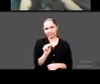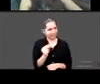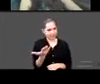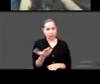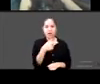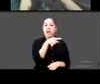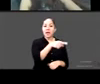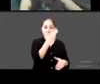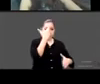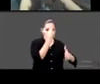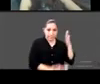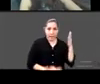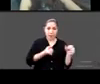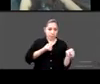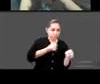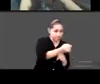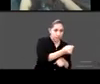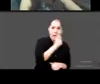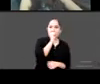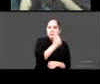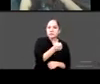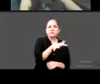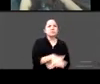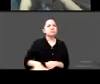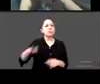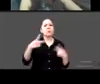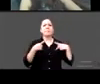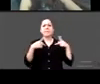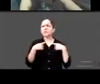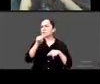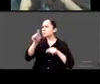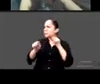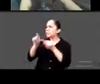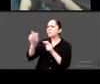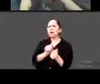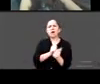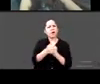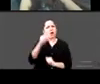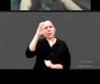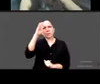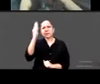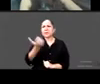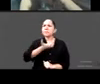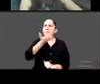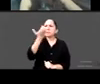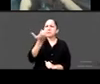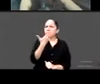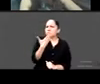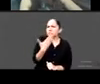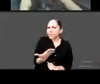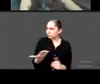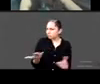violencia que después vamos a ver en la sociedad. Ahí en el cuadro vemos de manera un poco cómica, pretende, pero